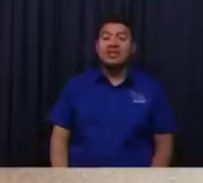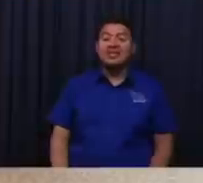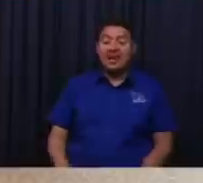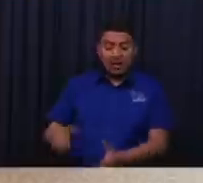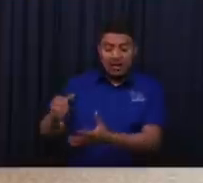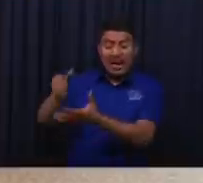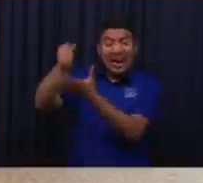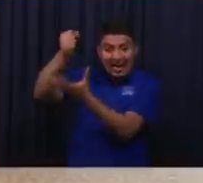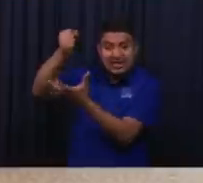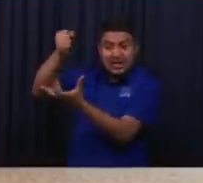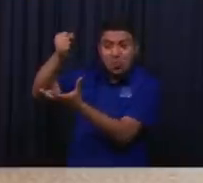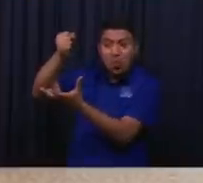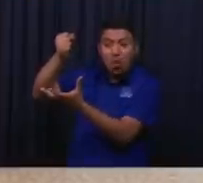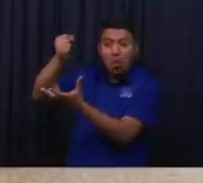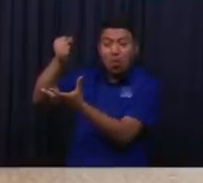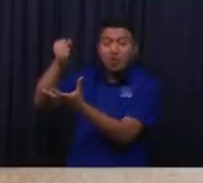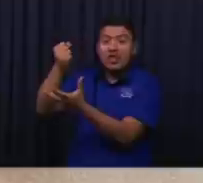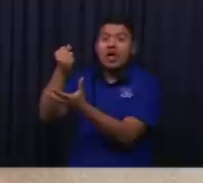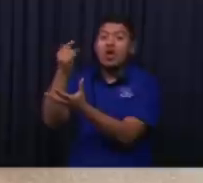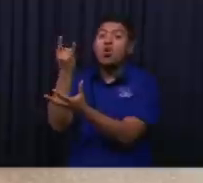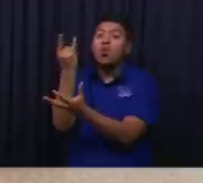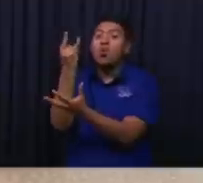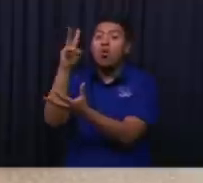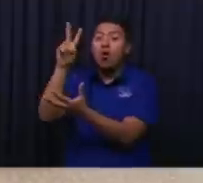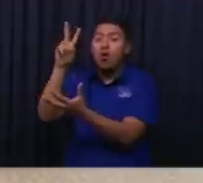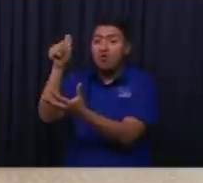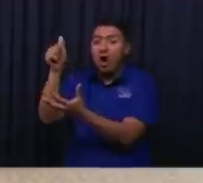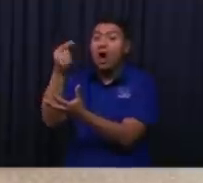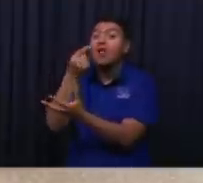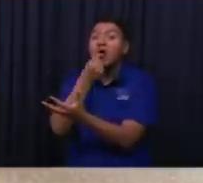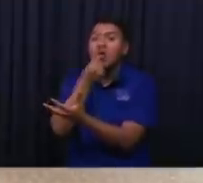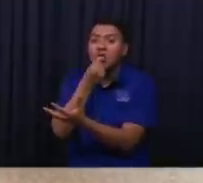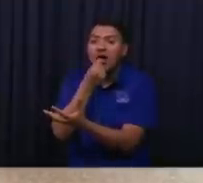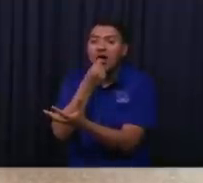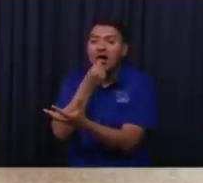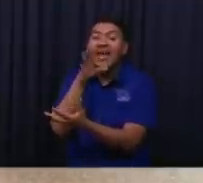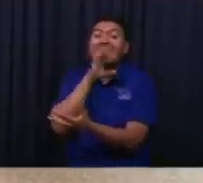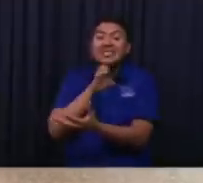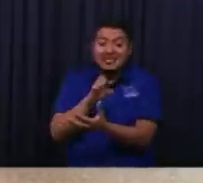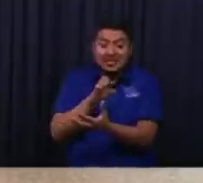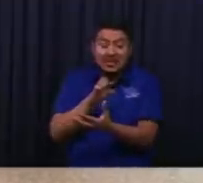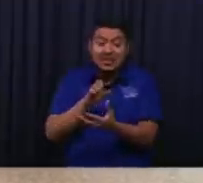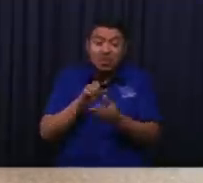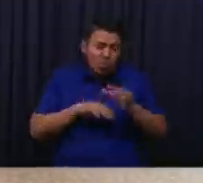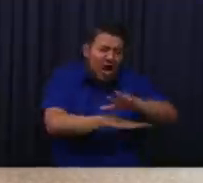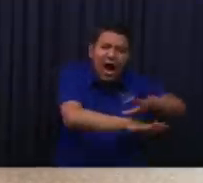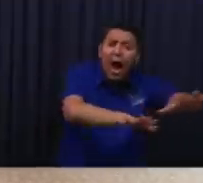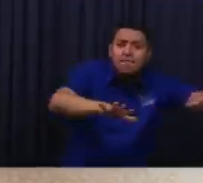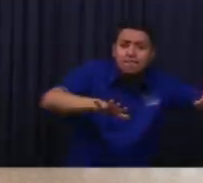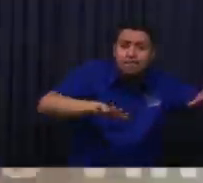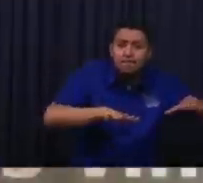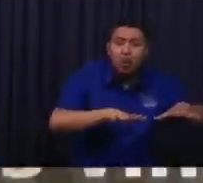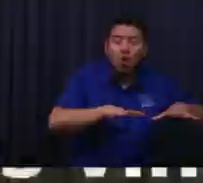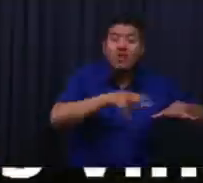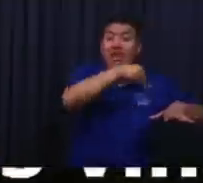vid, y la vid procede, aquí ponémelo encima por favor,